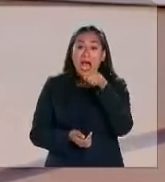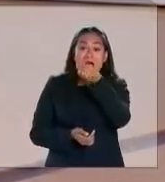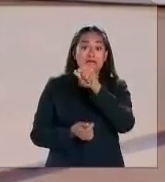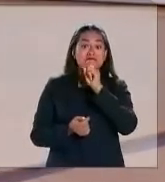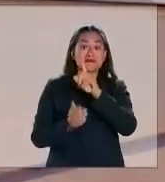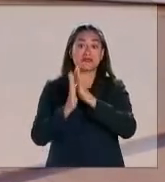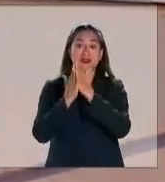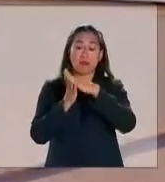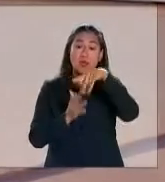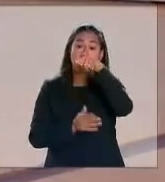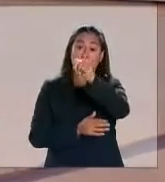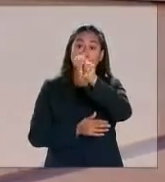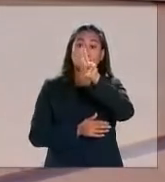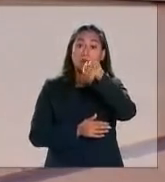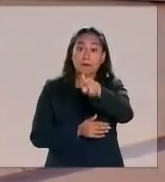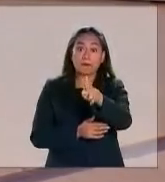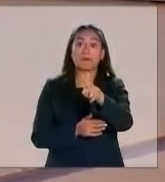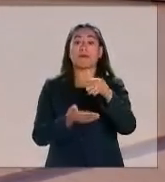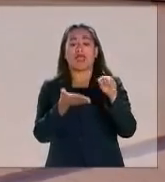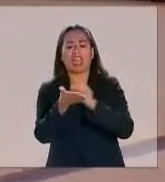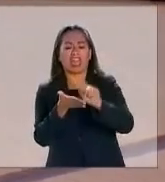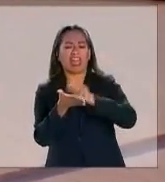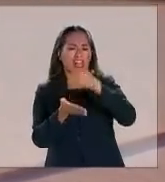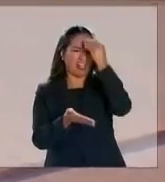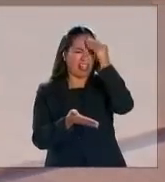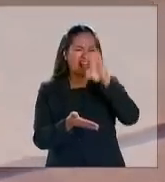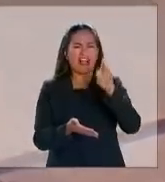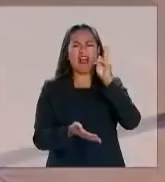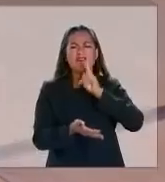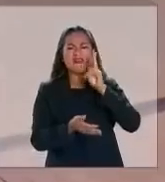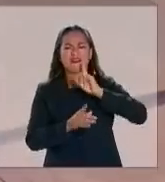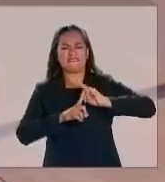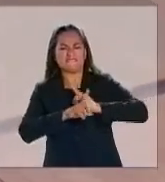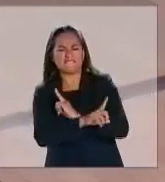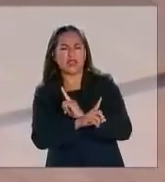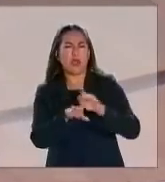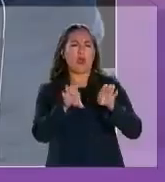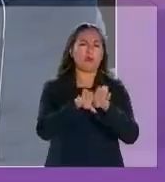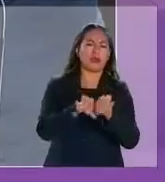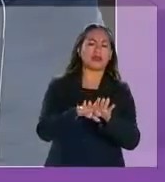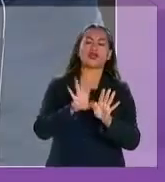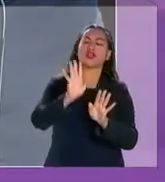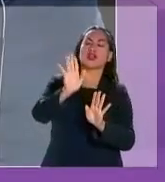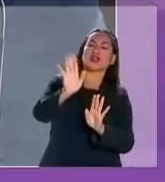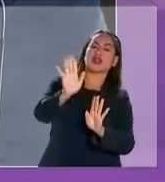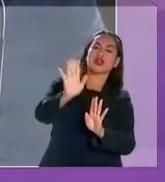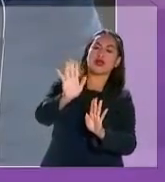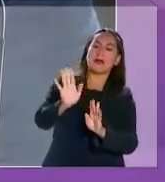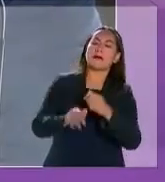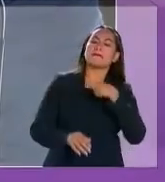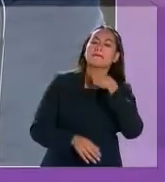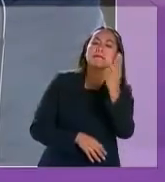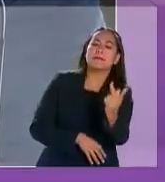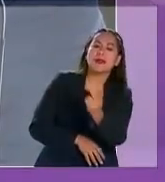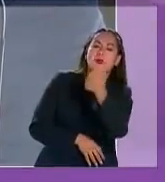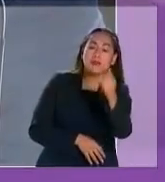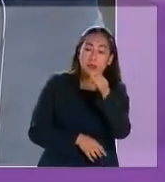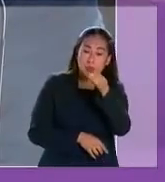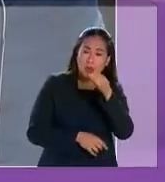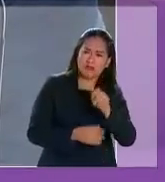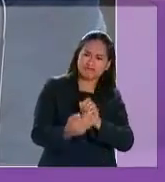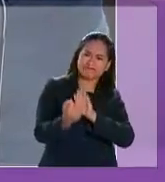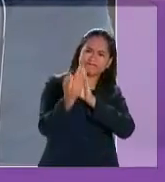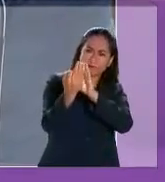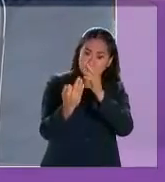al adversario para ver justamente cómo reacciona siempre le pregunta si usted va a confrontar a donald trump que usted ha dicho voy a aprobar con